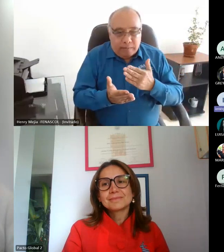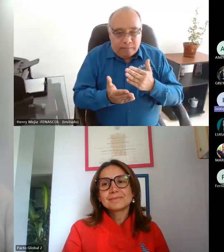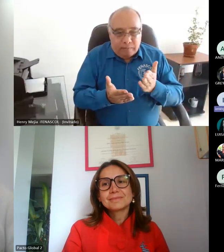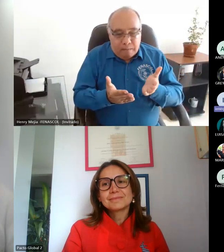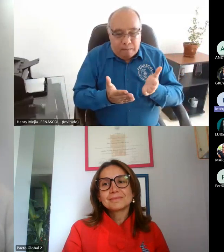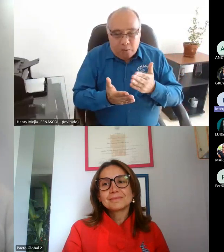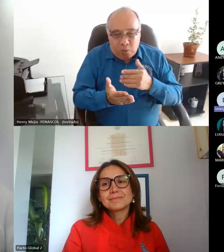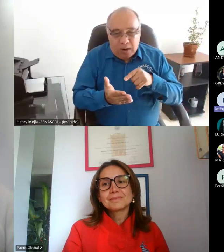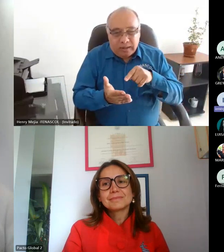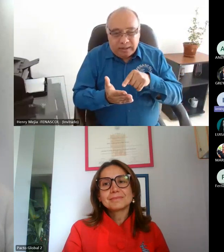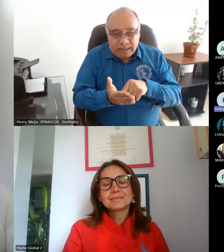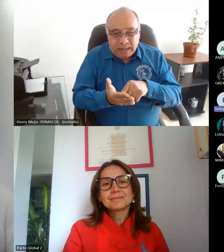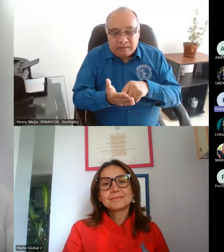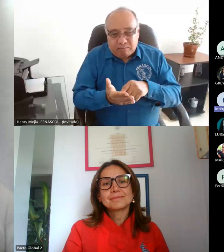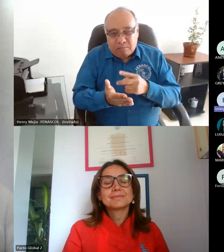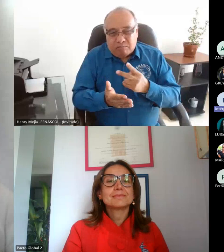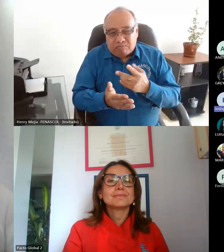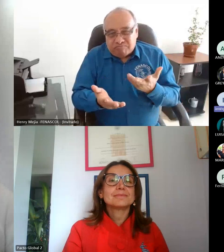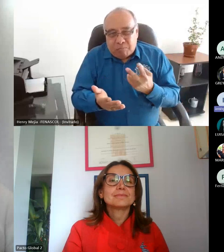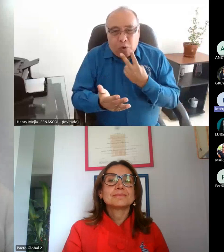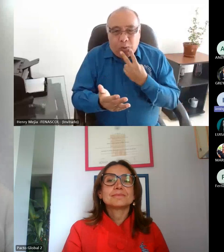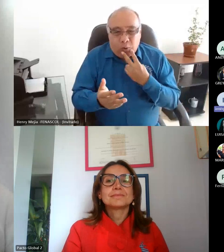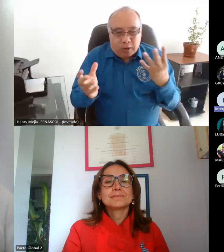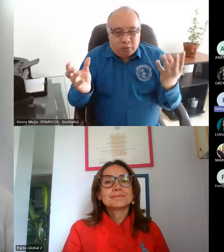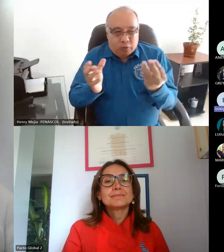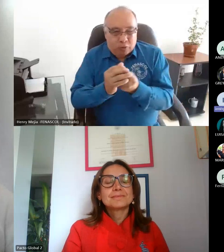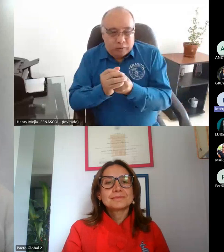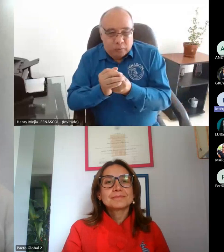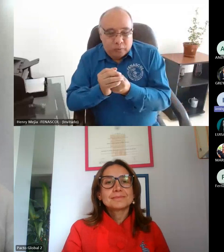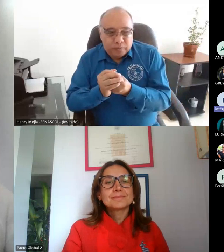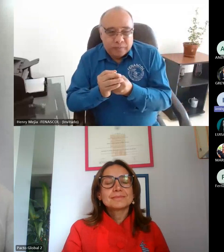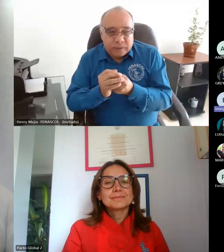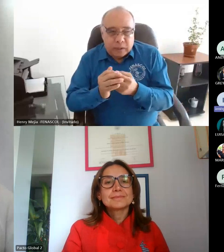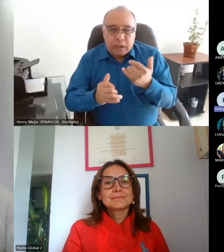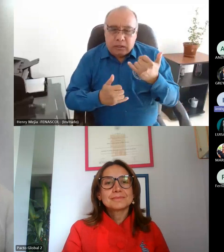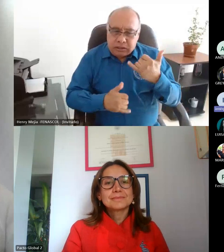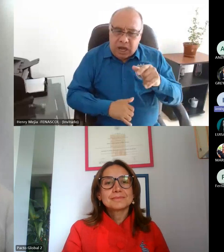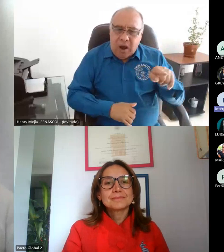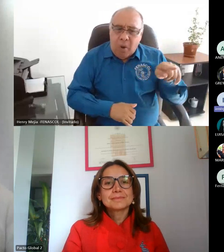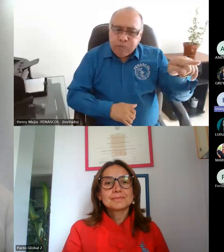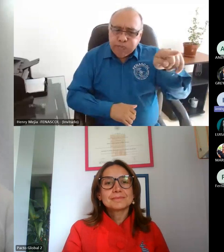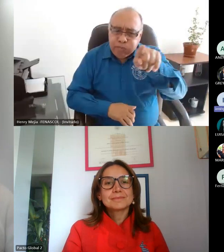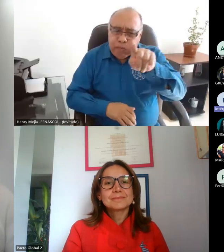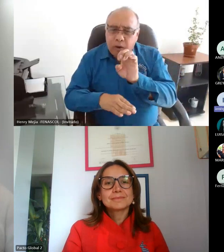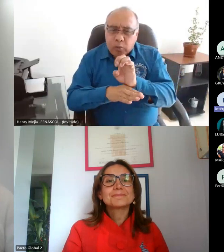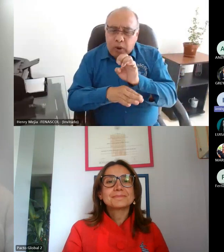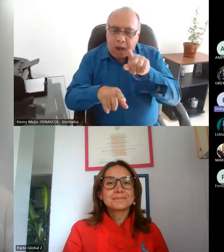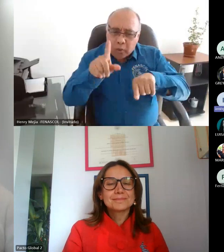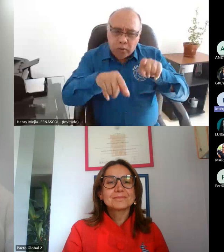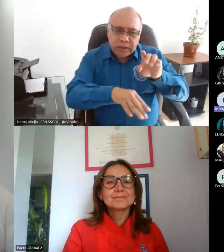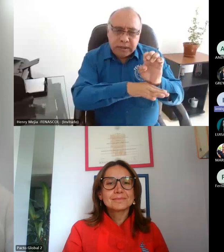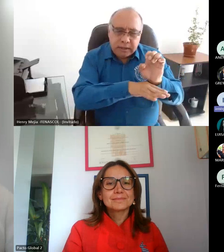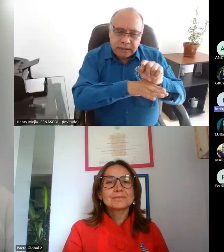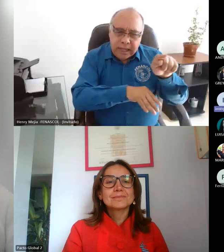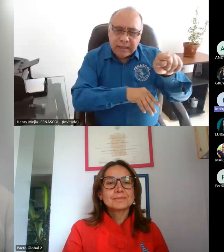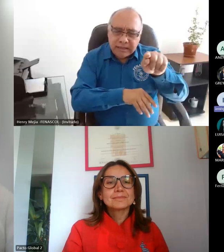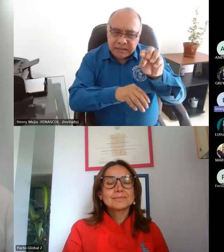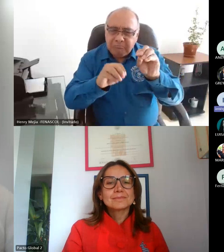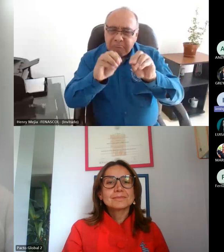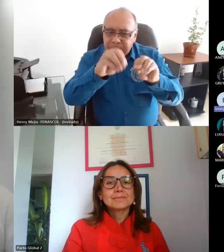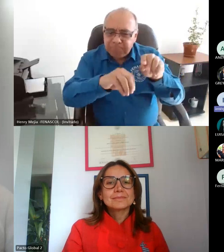un un trabajo un ejercicio un manual eh con vocabulario inclusivo Sí